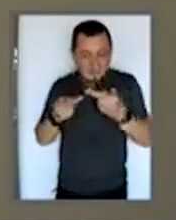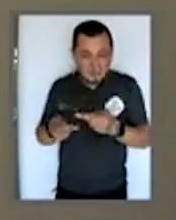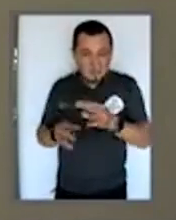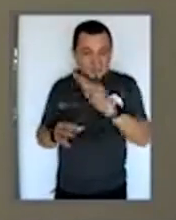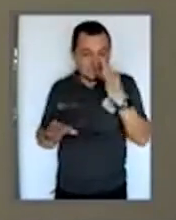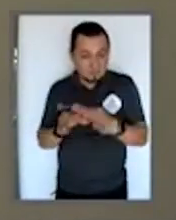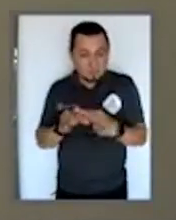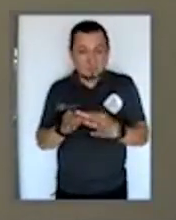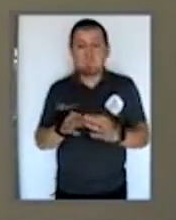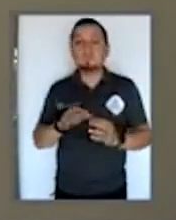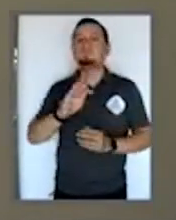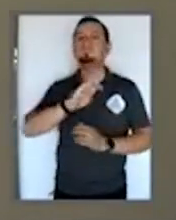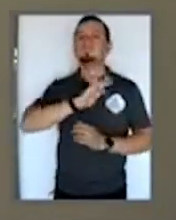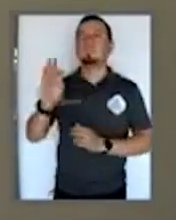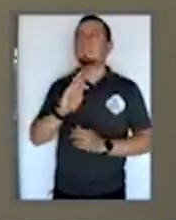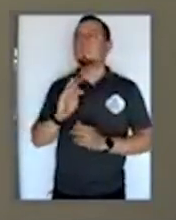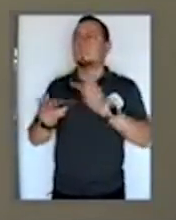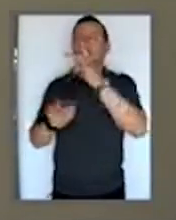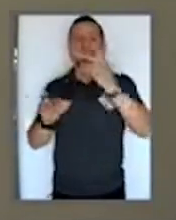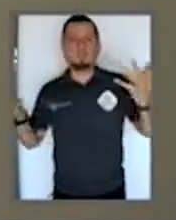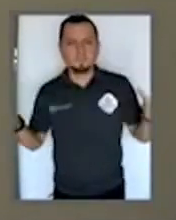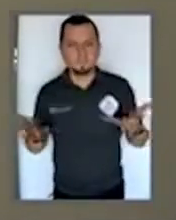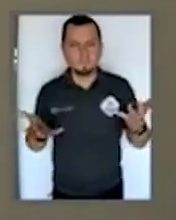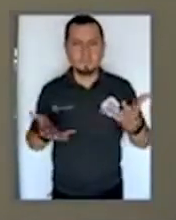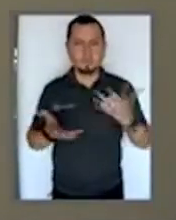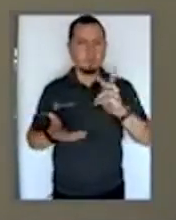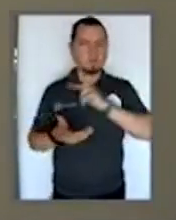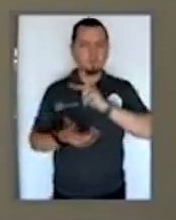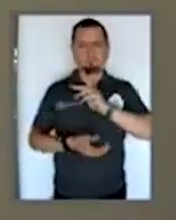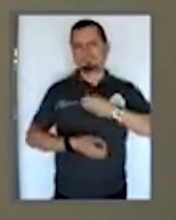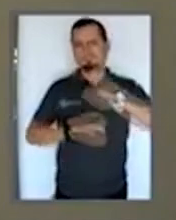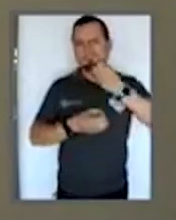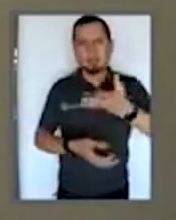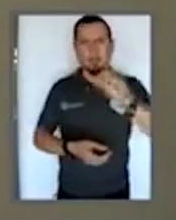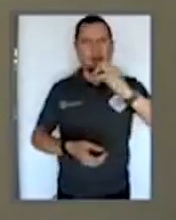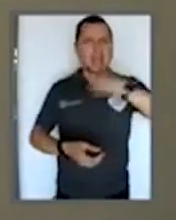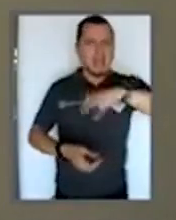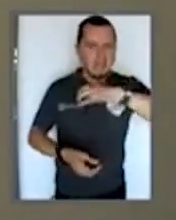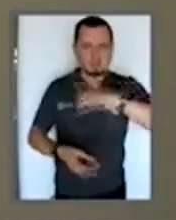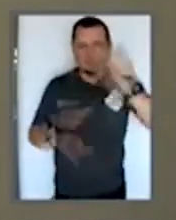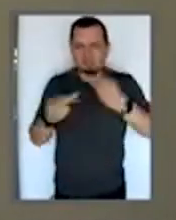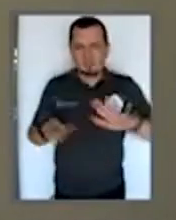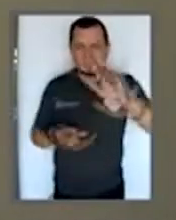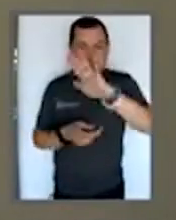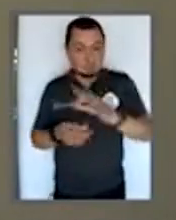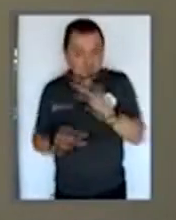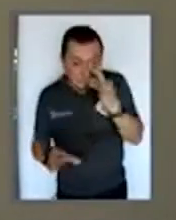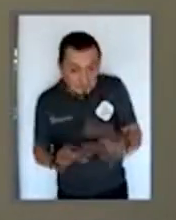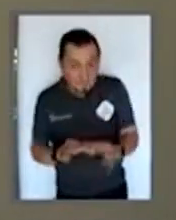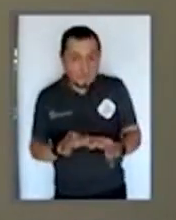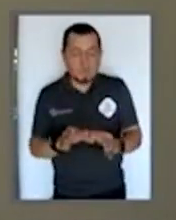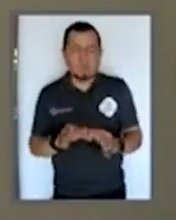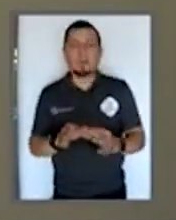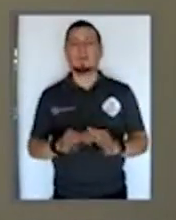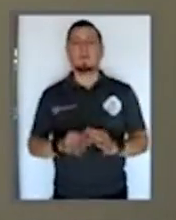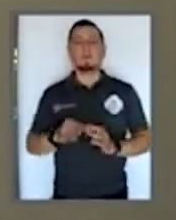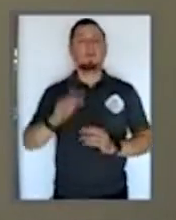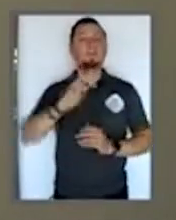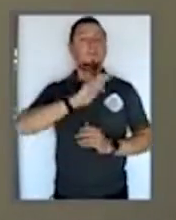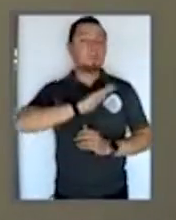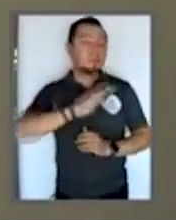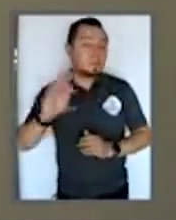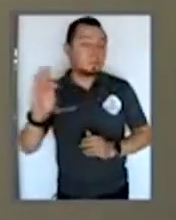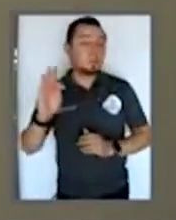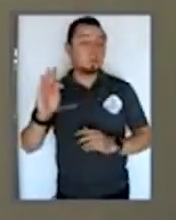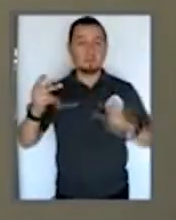basta con que hagan su manifestación y la tengan lista porque en cualquier momento